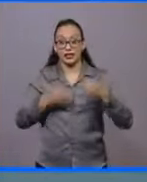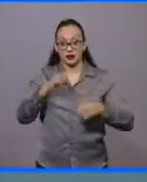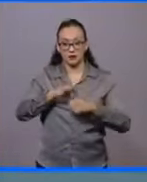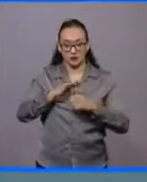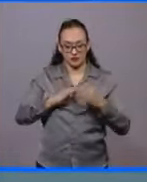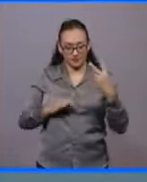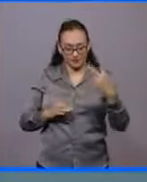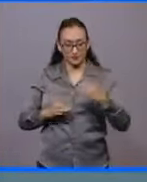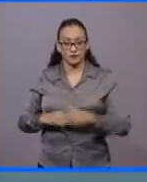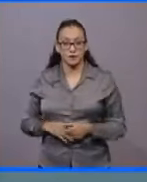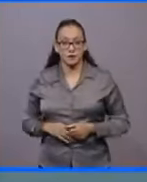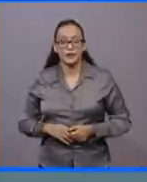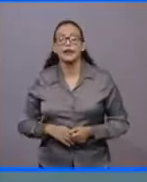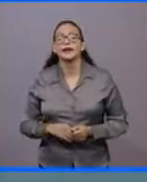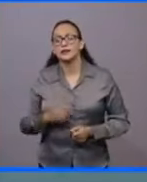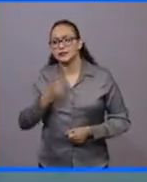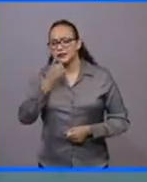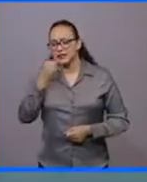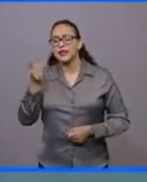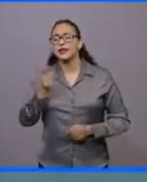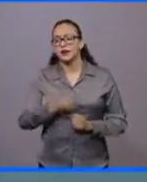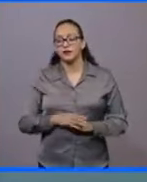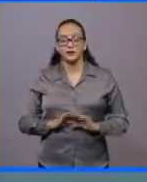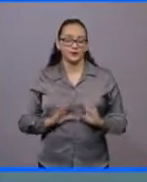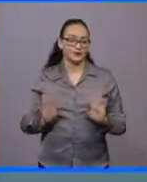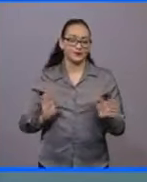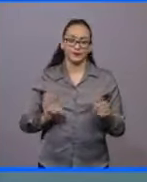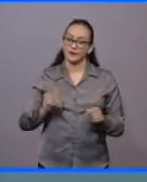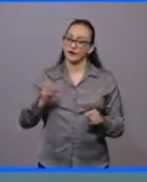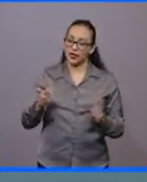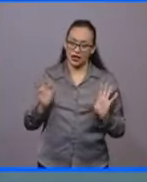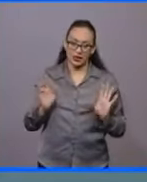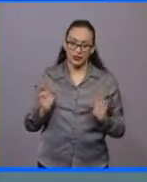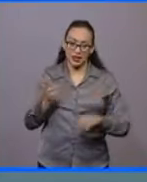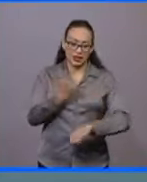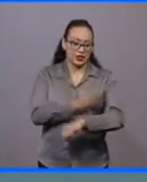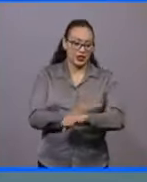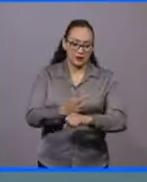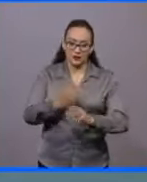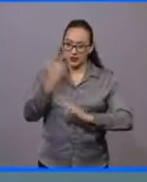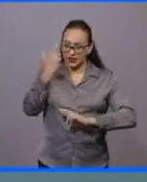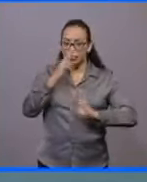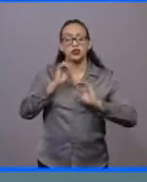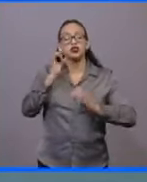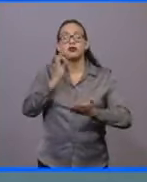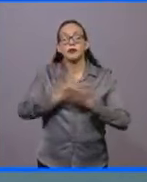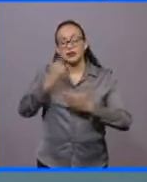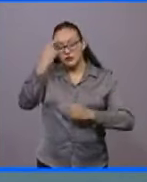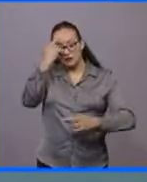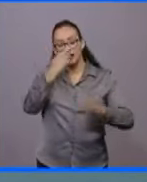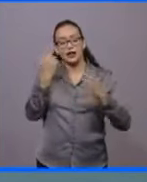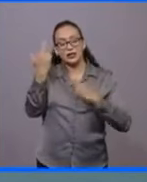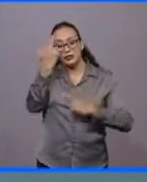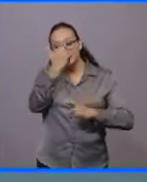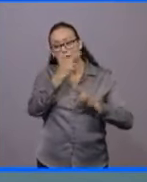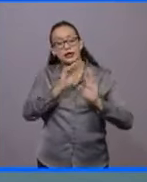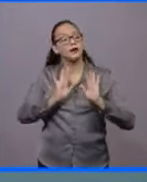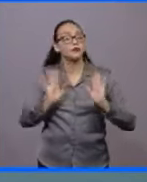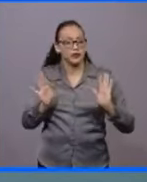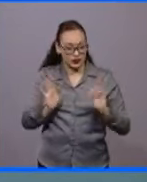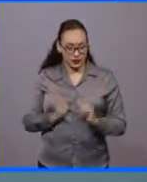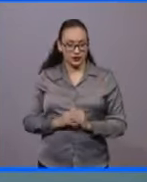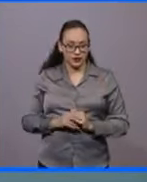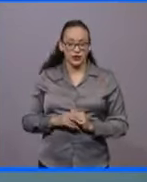Electoral. Precisó que de ninguna manera se trata de una retención de asuntos, sino de un análisis para establecer las vías para ser